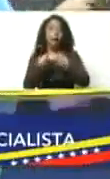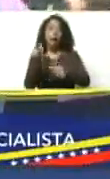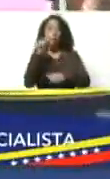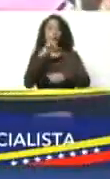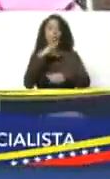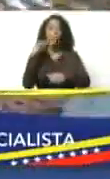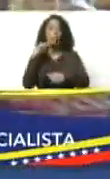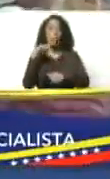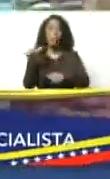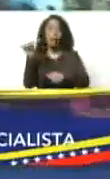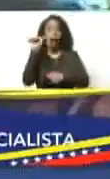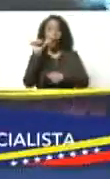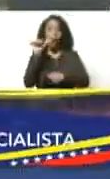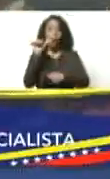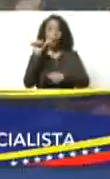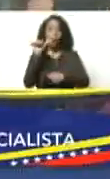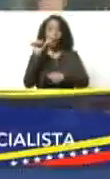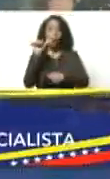y en agua...